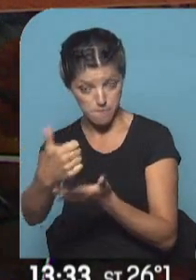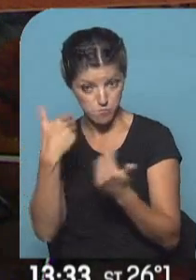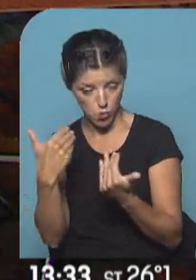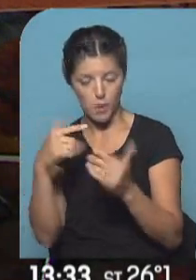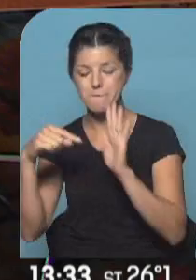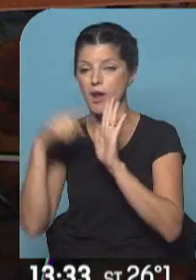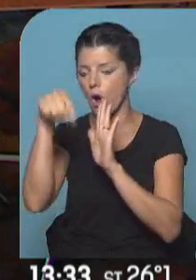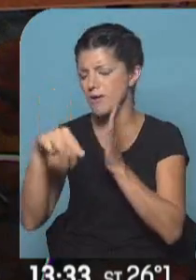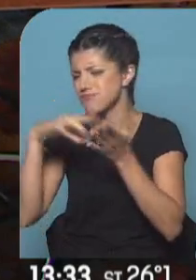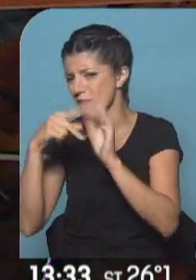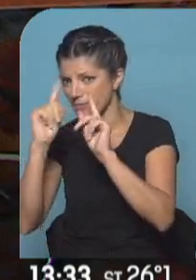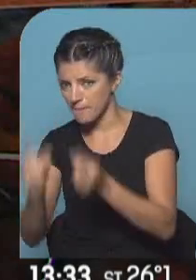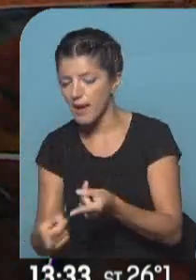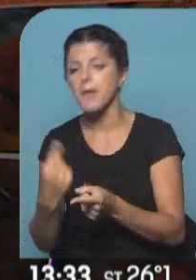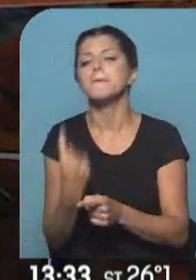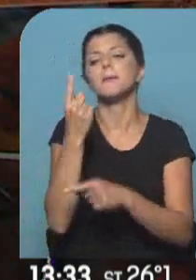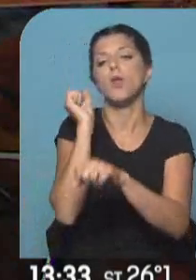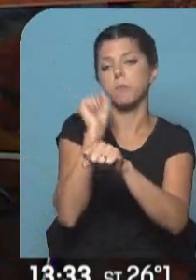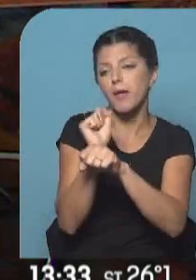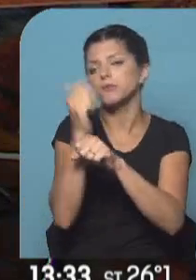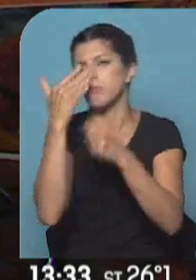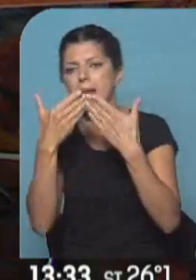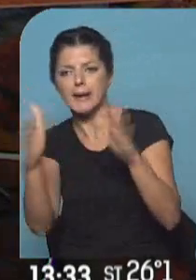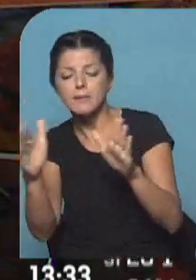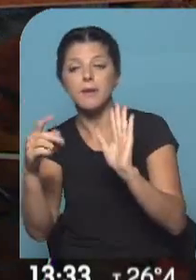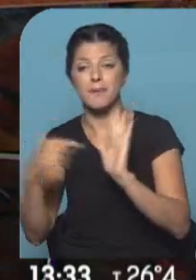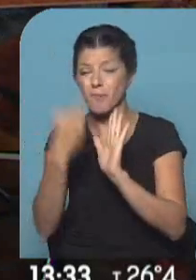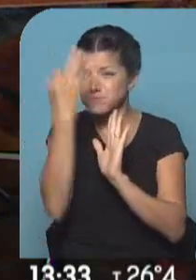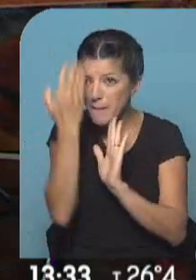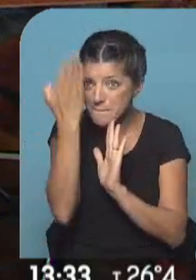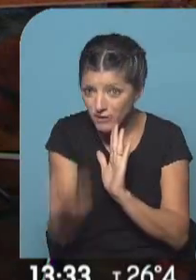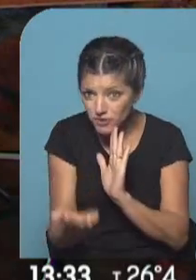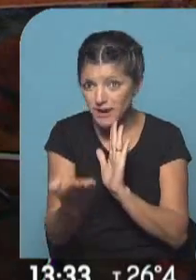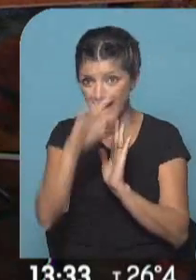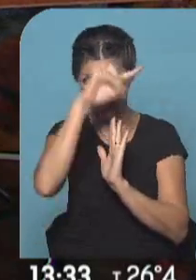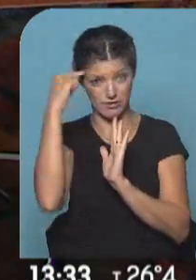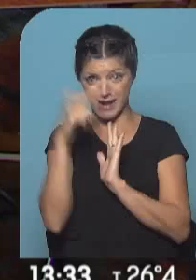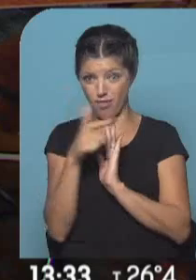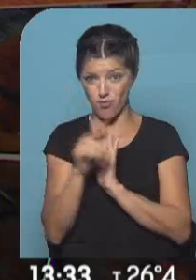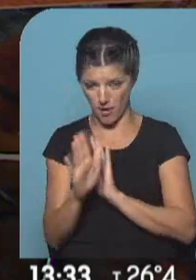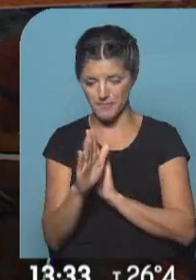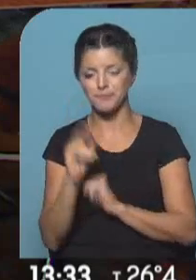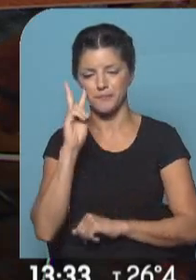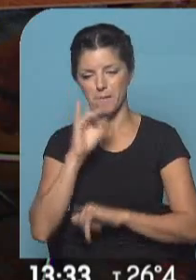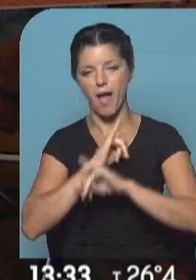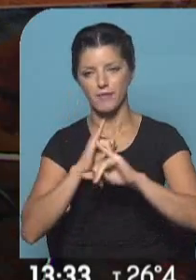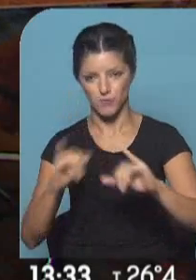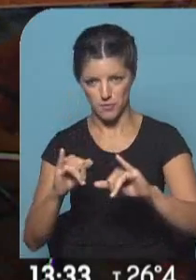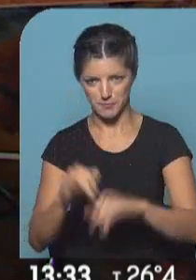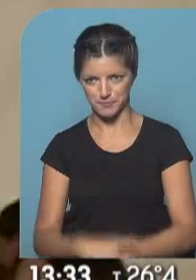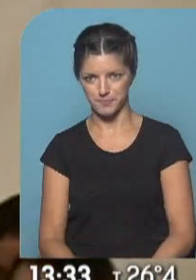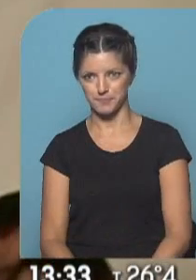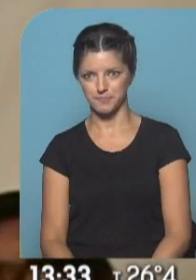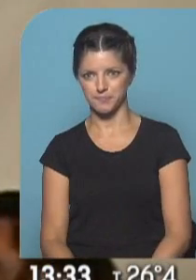una detención, hubo una liberación. Lo cierto que Saakashvili es un hombre sin patria. Vemos un informe para conocerlo un poco